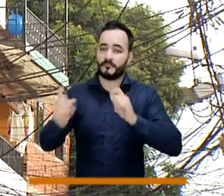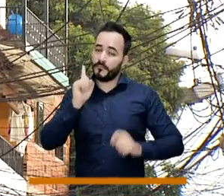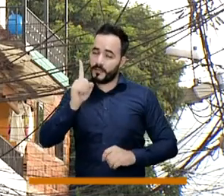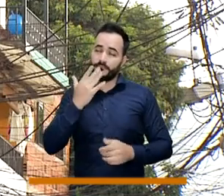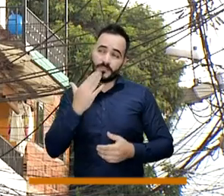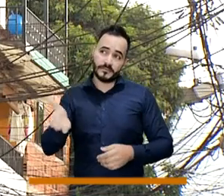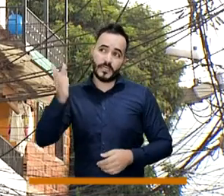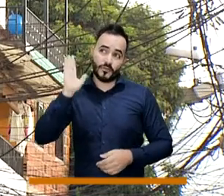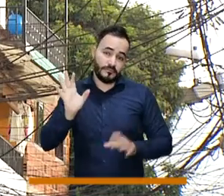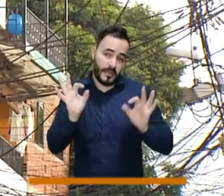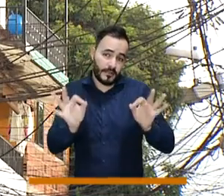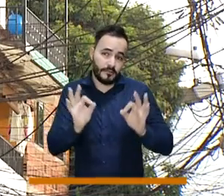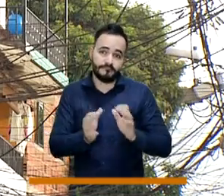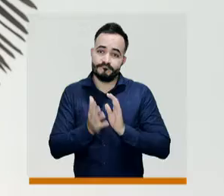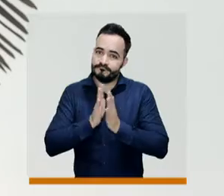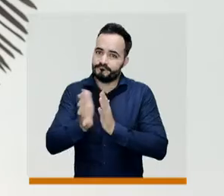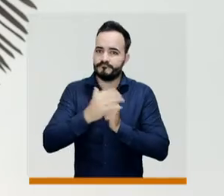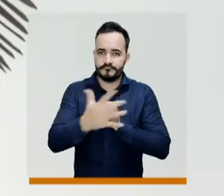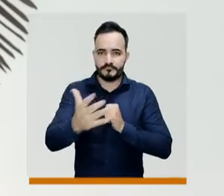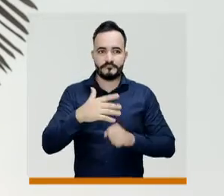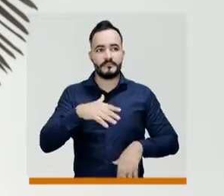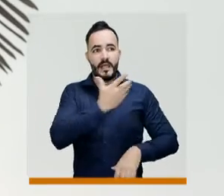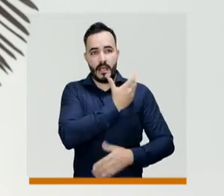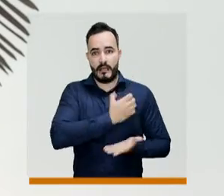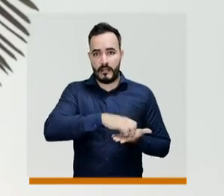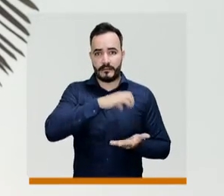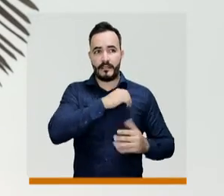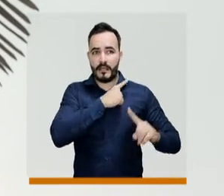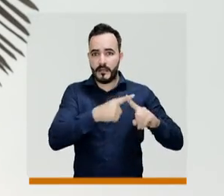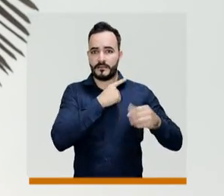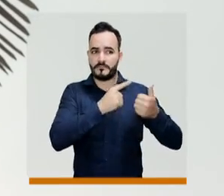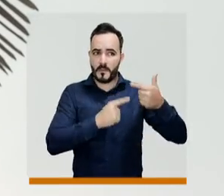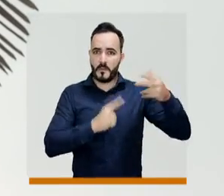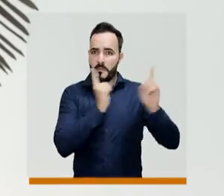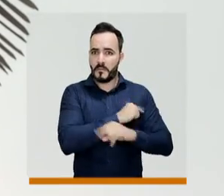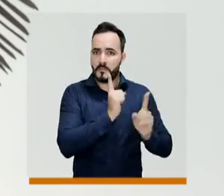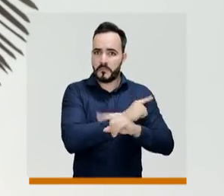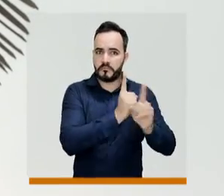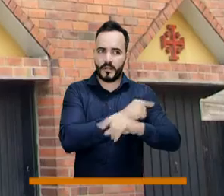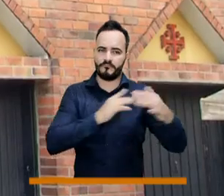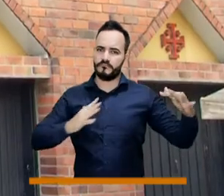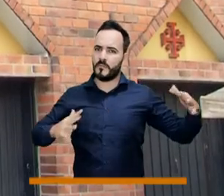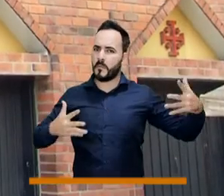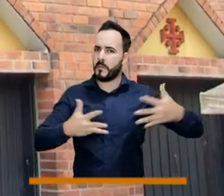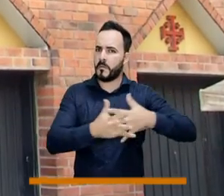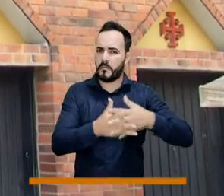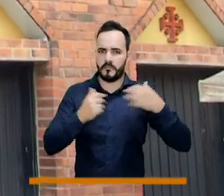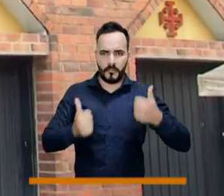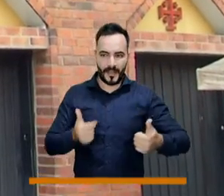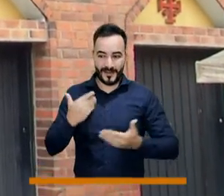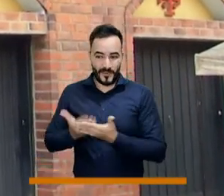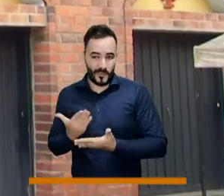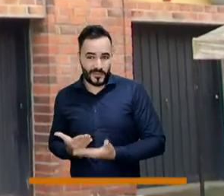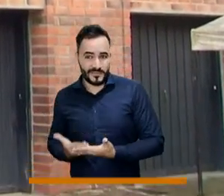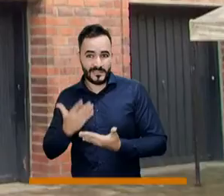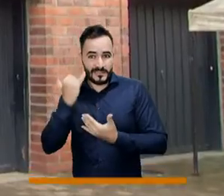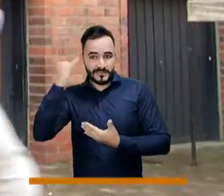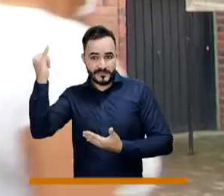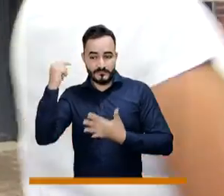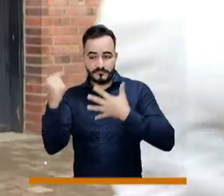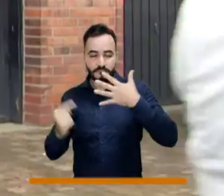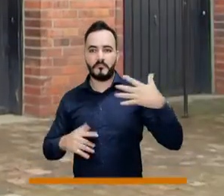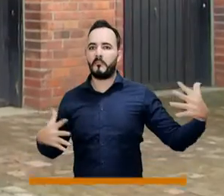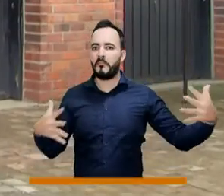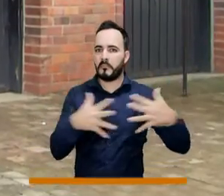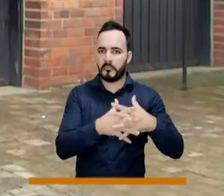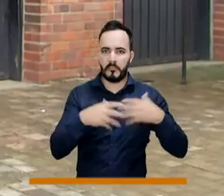ha existido y ha habido una articulación por parte de las administraciones municipales de su momento y que le han apostado a esas iniciativas comunitarias, y ahí es